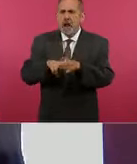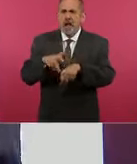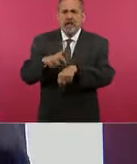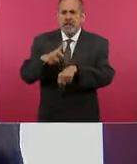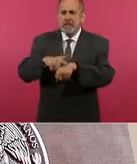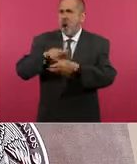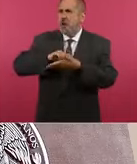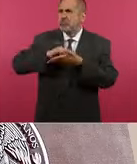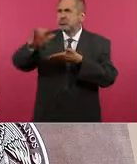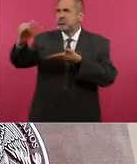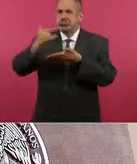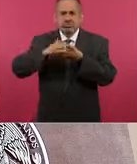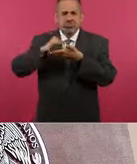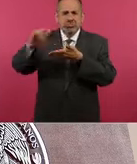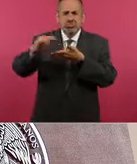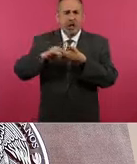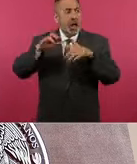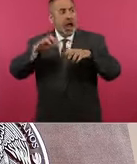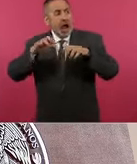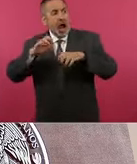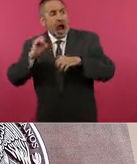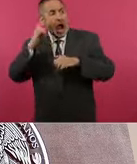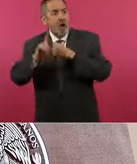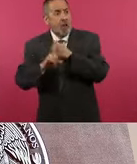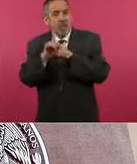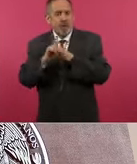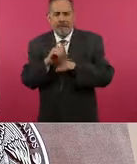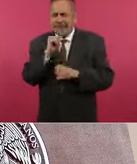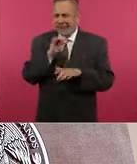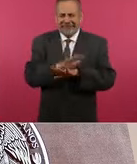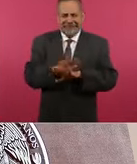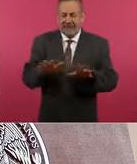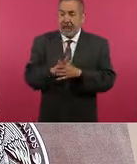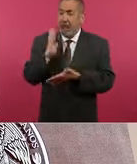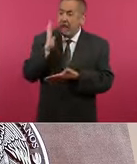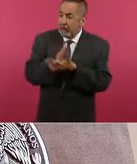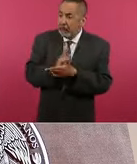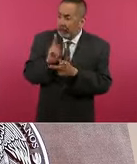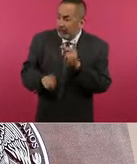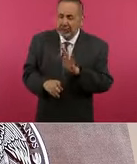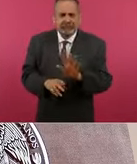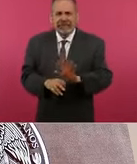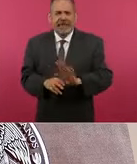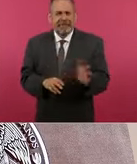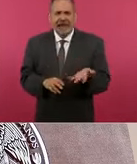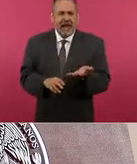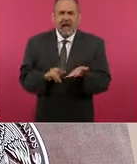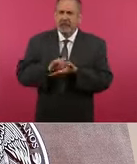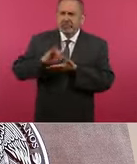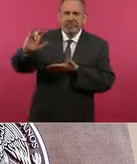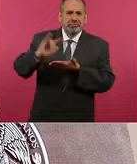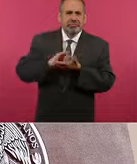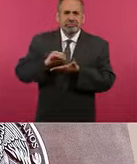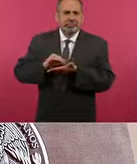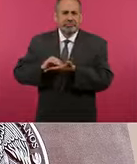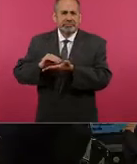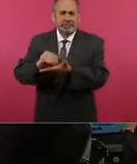total normalidad, sin que las lluvias registradas hayan interrumpido las actividades cotidianas en el